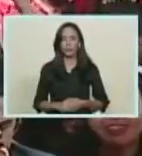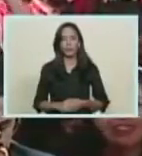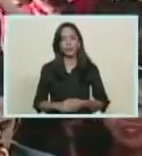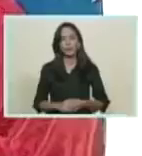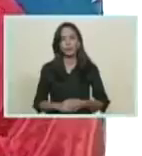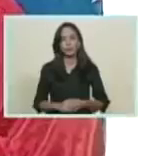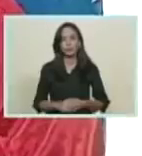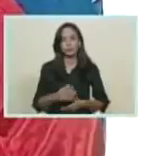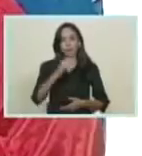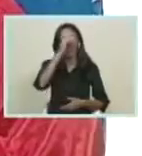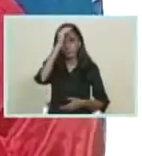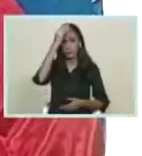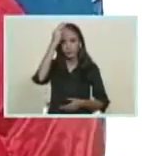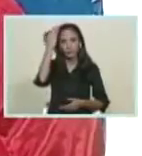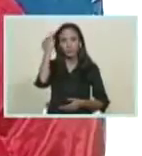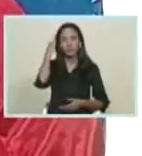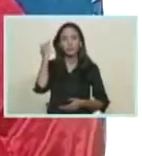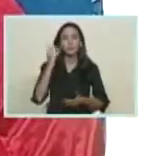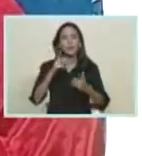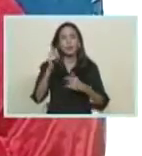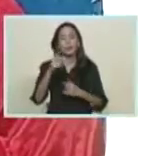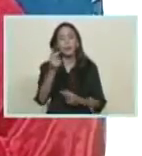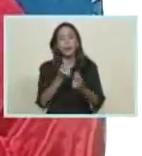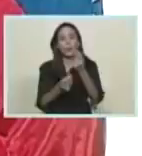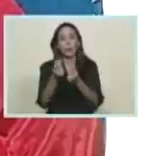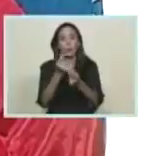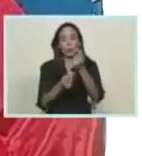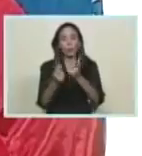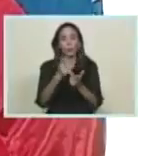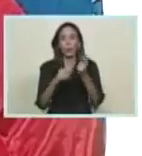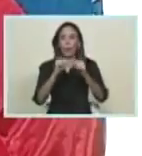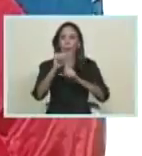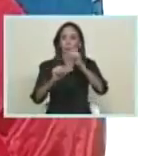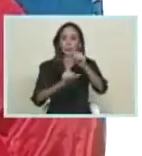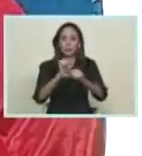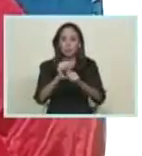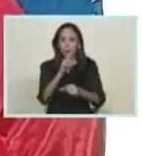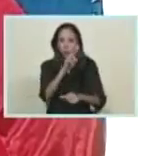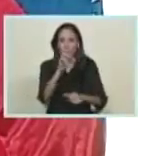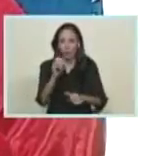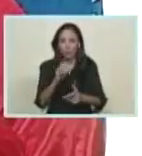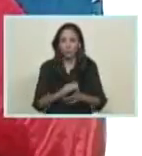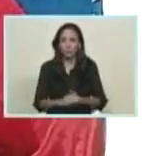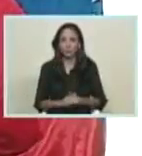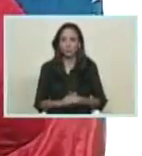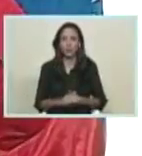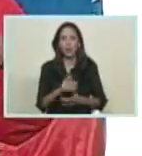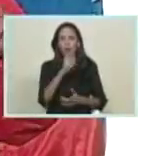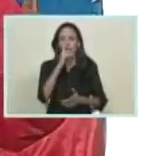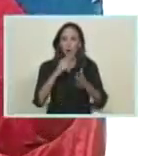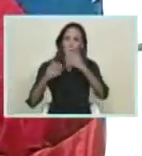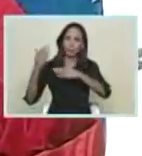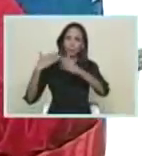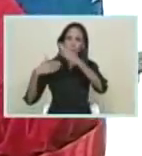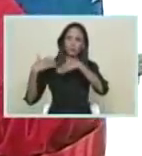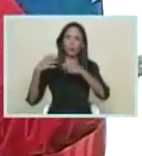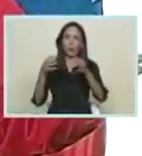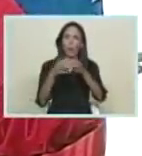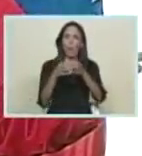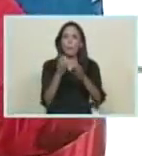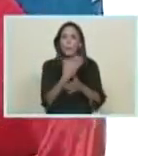Ahora, en lo económico, siglo XX, impuesto desde la dictadura